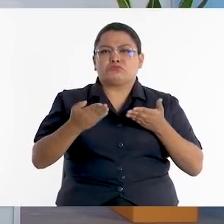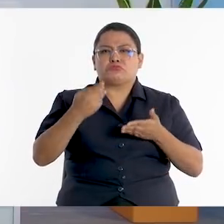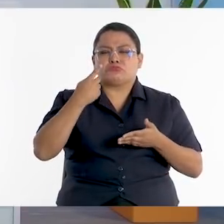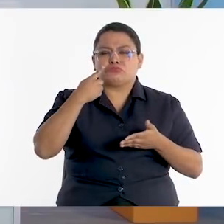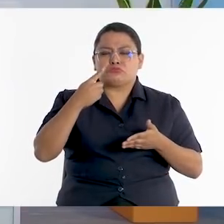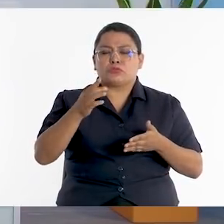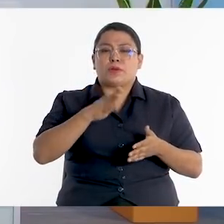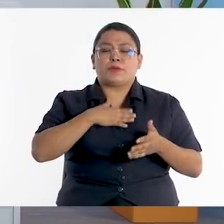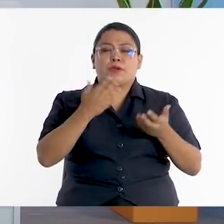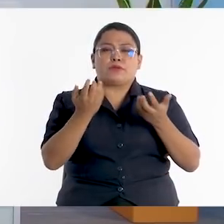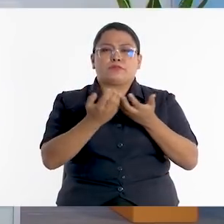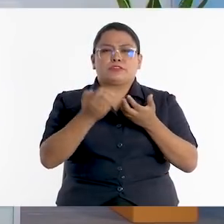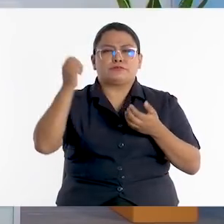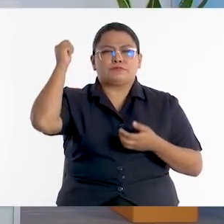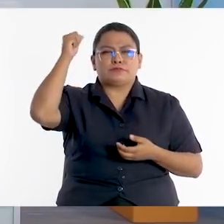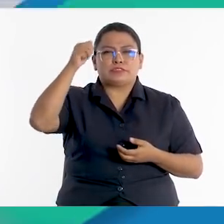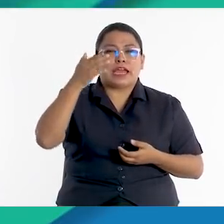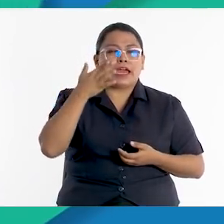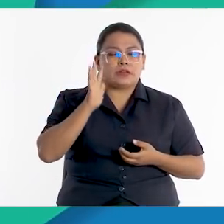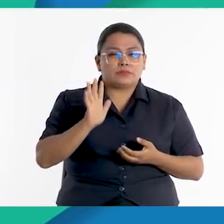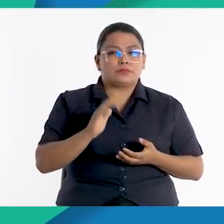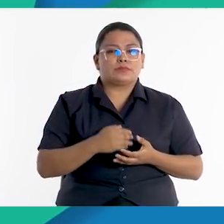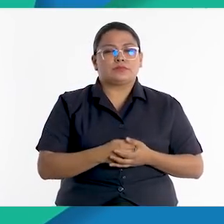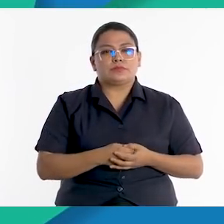con Wendy analizamos algunos ejemplos?